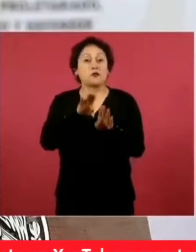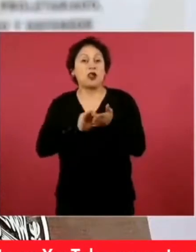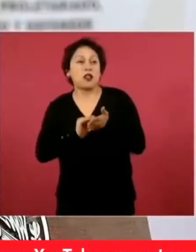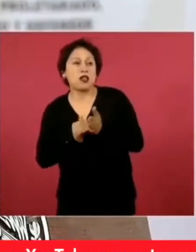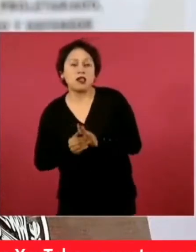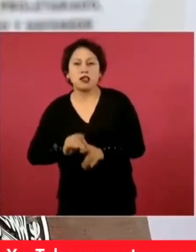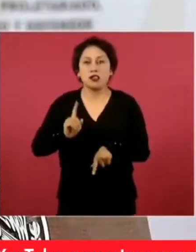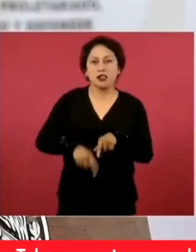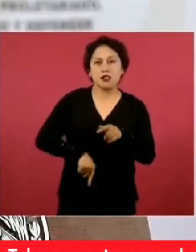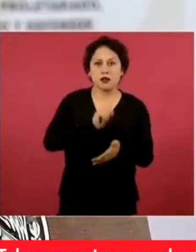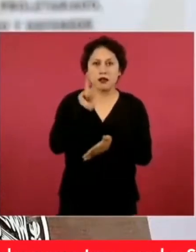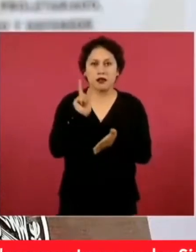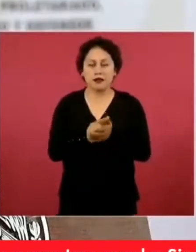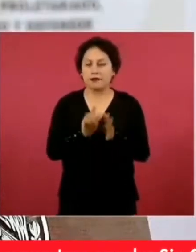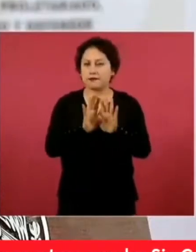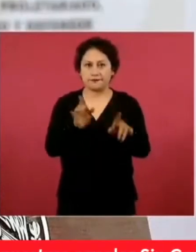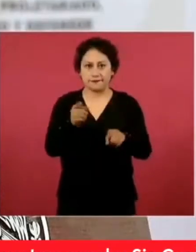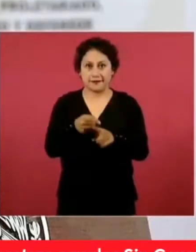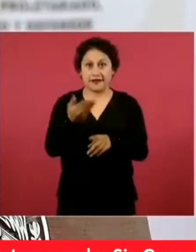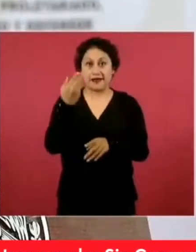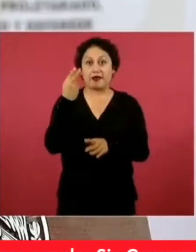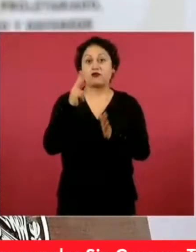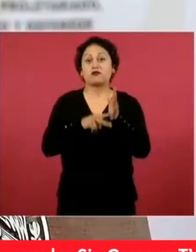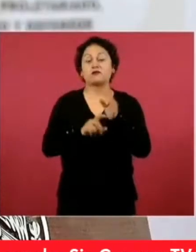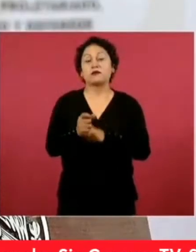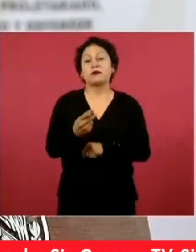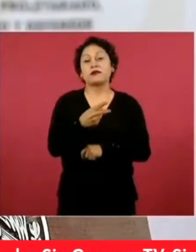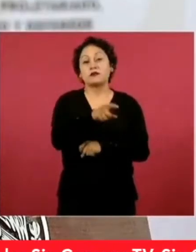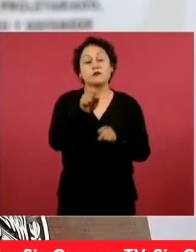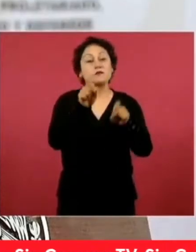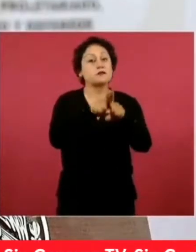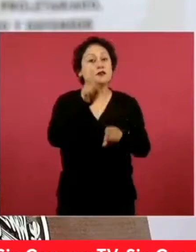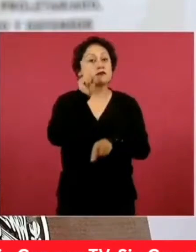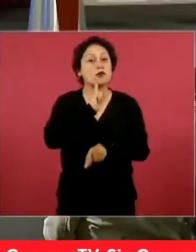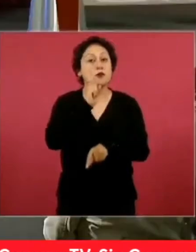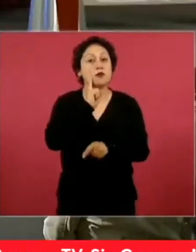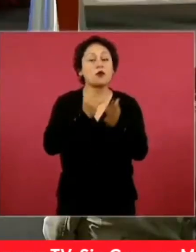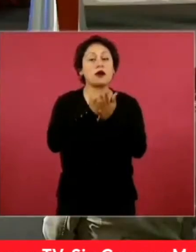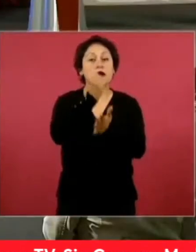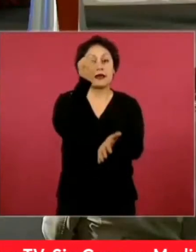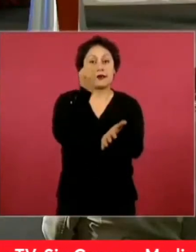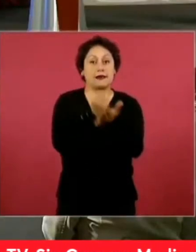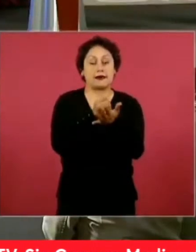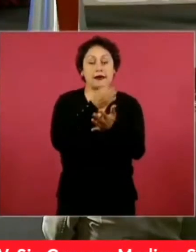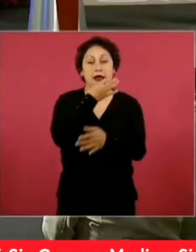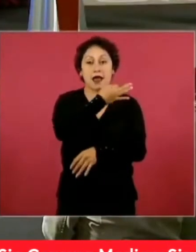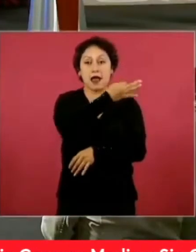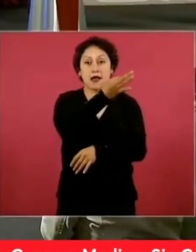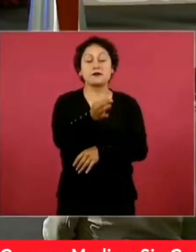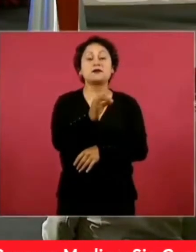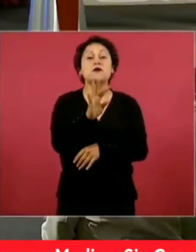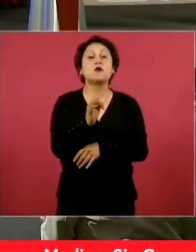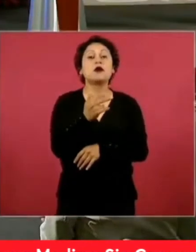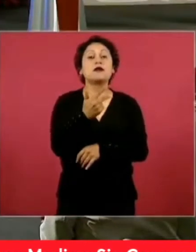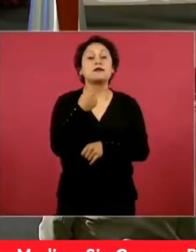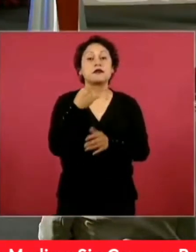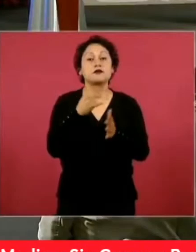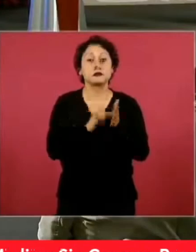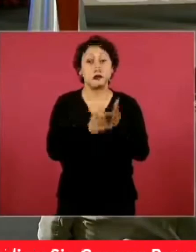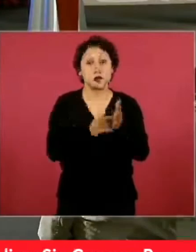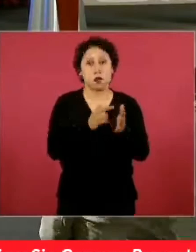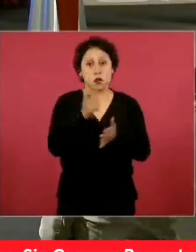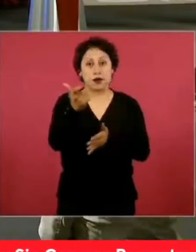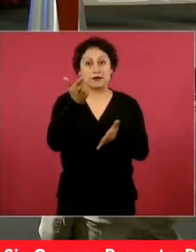de 2022, la jueza Magaña dictó una sentencia para pagar en un plazo de 48 horas más de